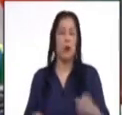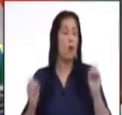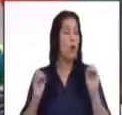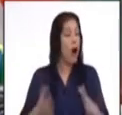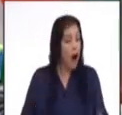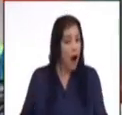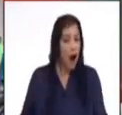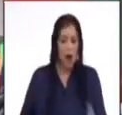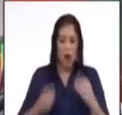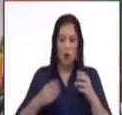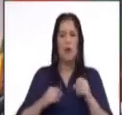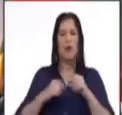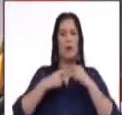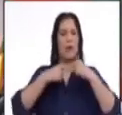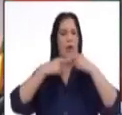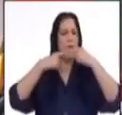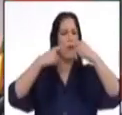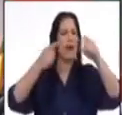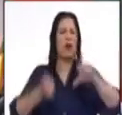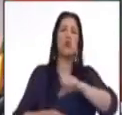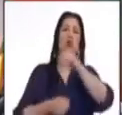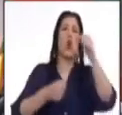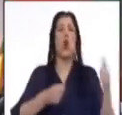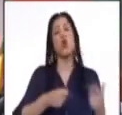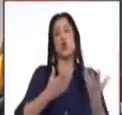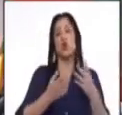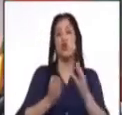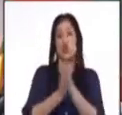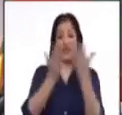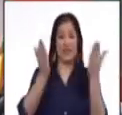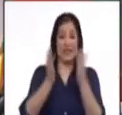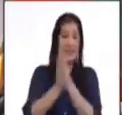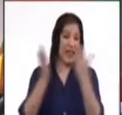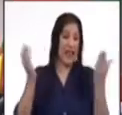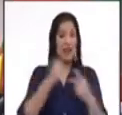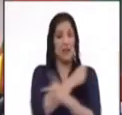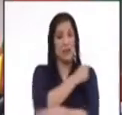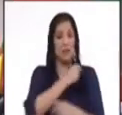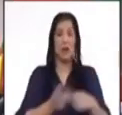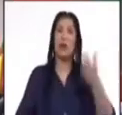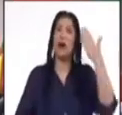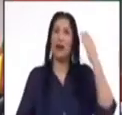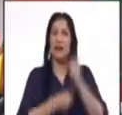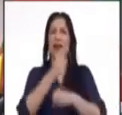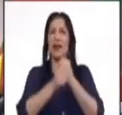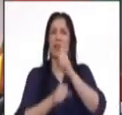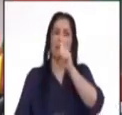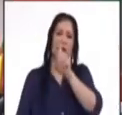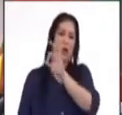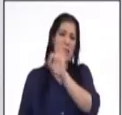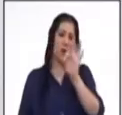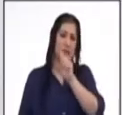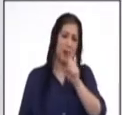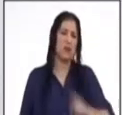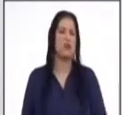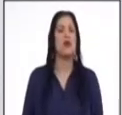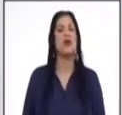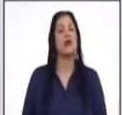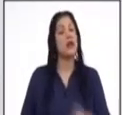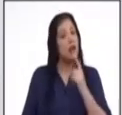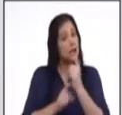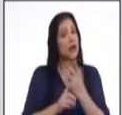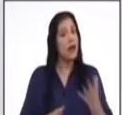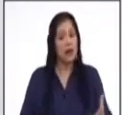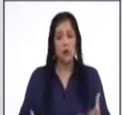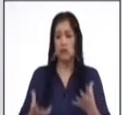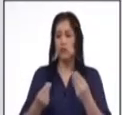ASU, ¿cómo habrán publicado los demás diarios nacionales e internacionales la epidemia del cólera en 1991 en nuestro país? Claro,